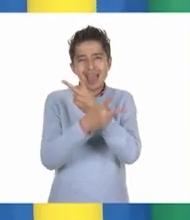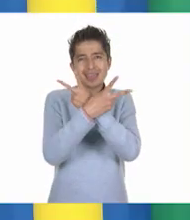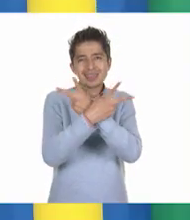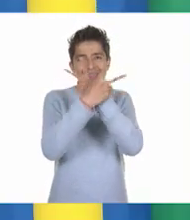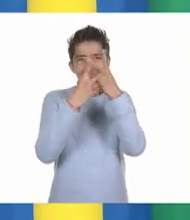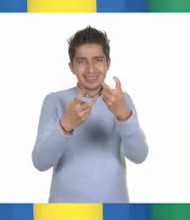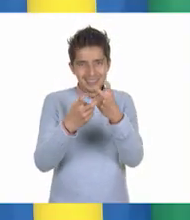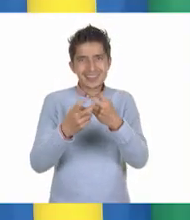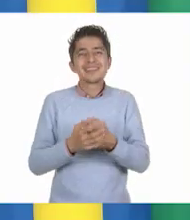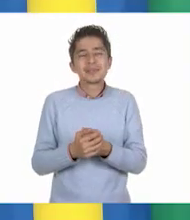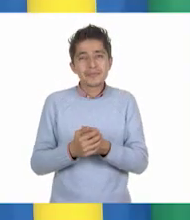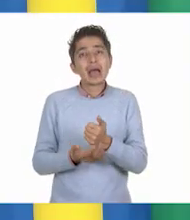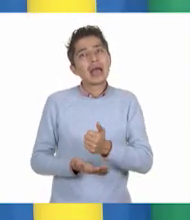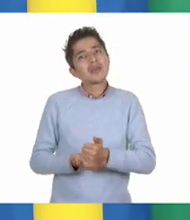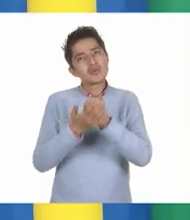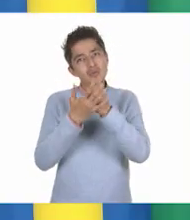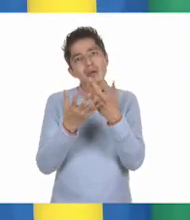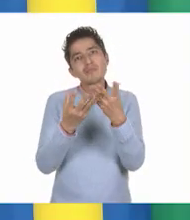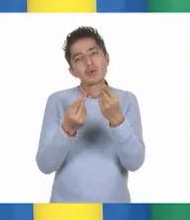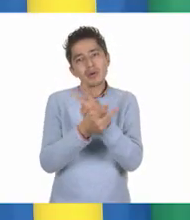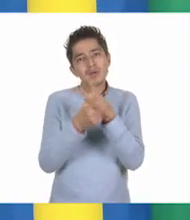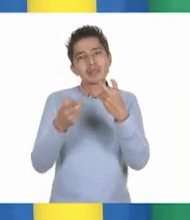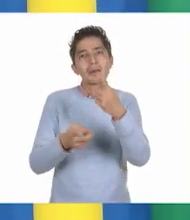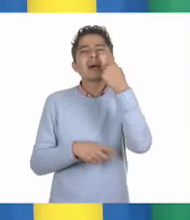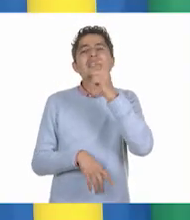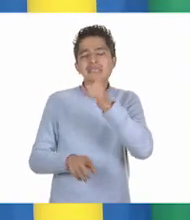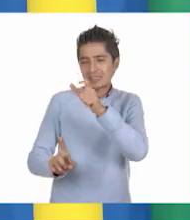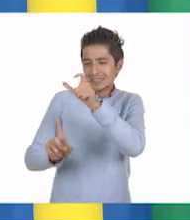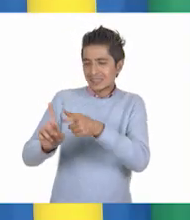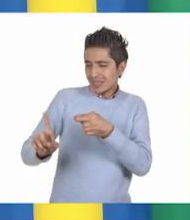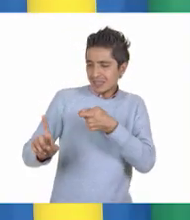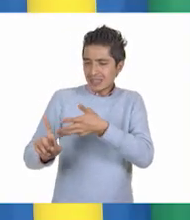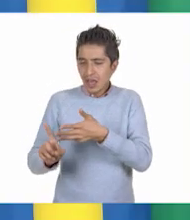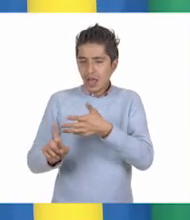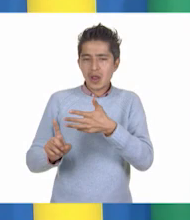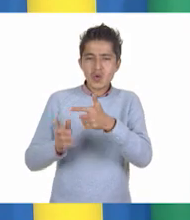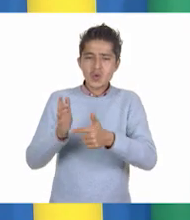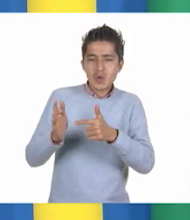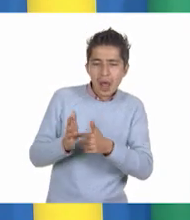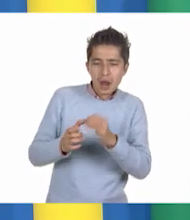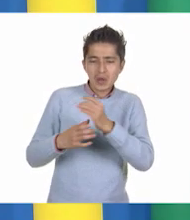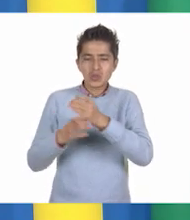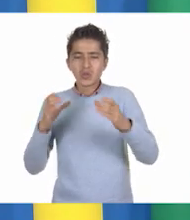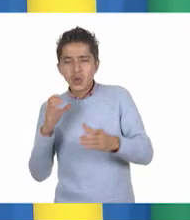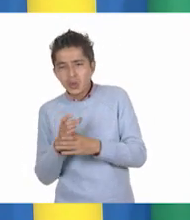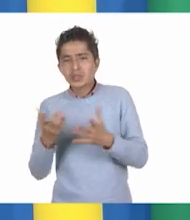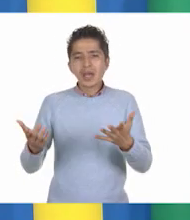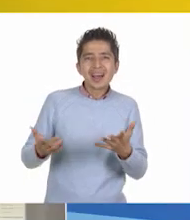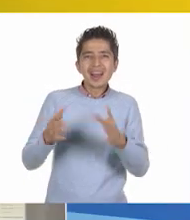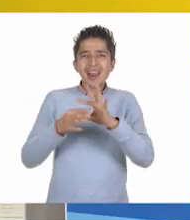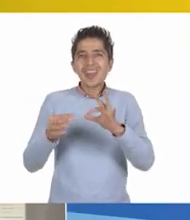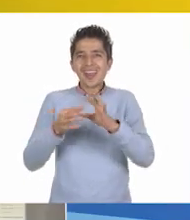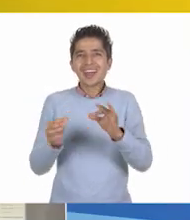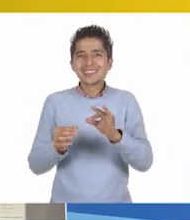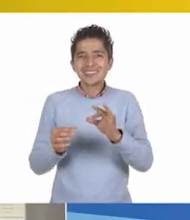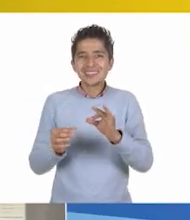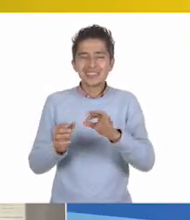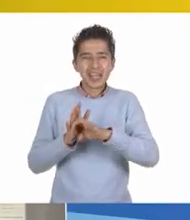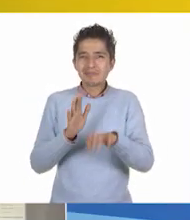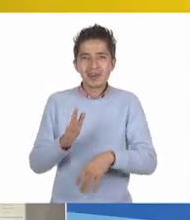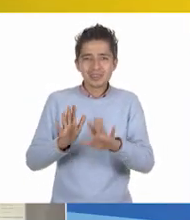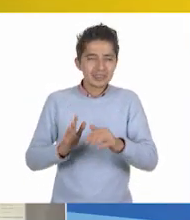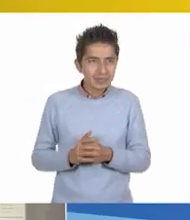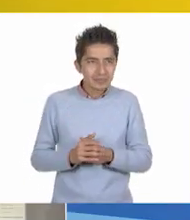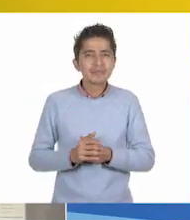y no son de gran utilidad para describir personas, cosas, lugares, por ejemplo, ¿no? Esos son algunos de los ejemplos. Así